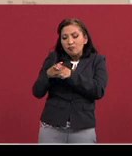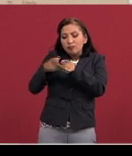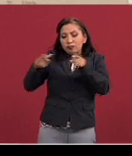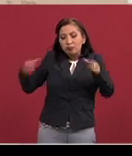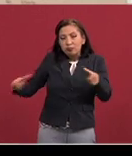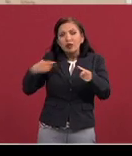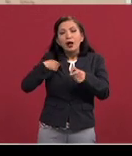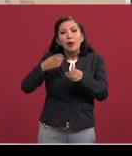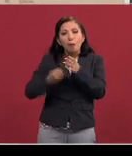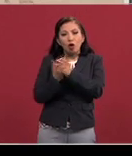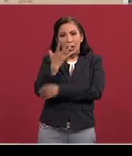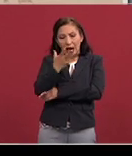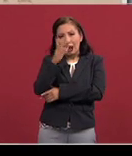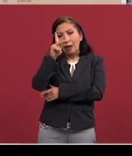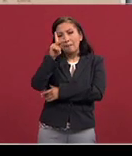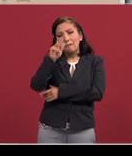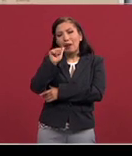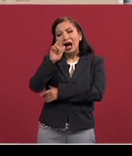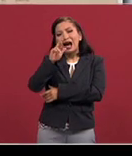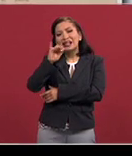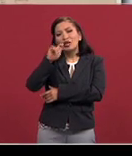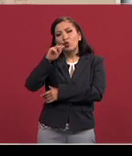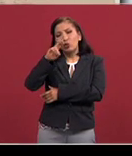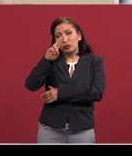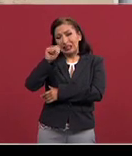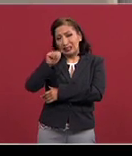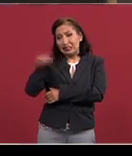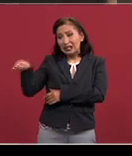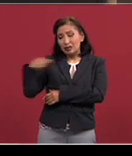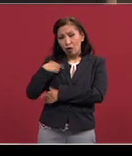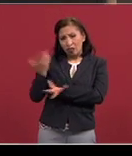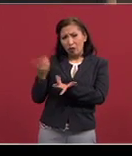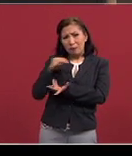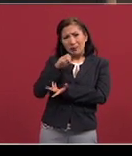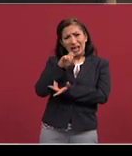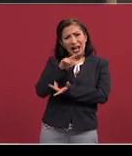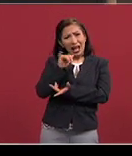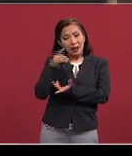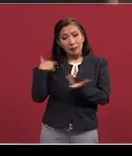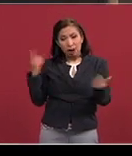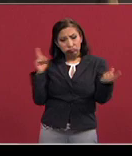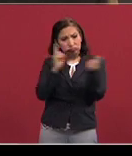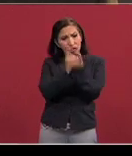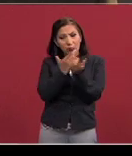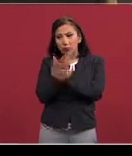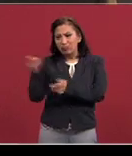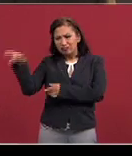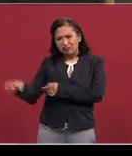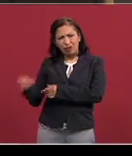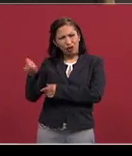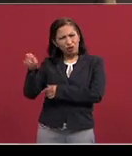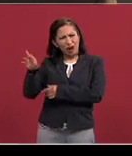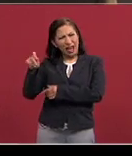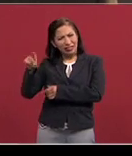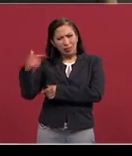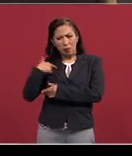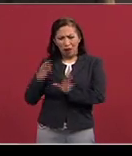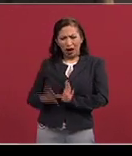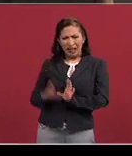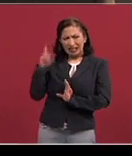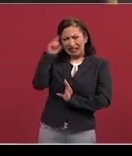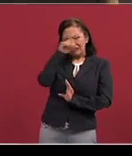Paricutín. Y me sorprende a mí su acercamiento con Miguel Alemán, porque el doctor Atl era una persona especial, de un